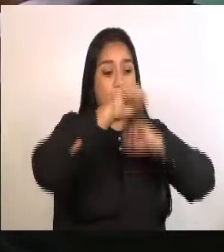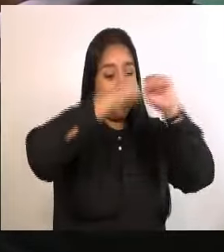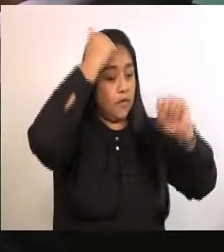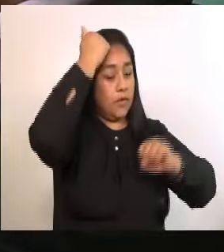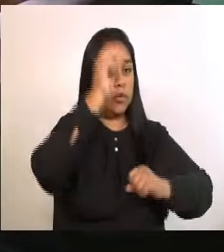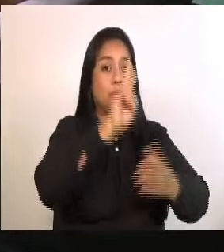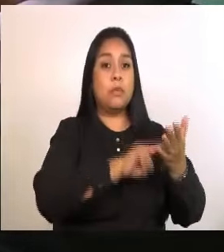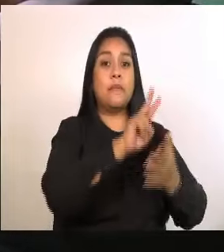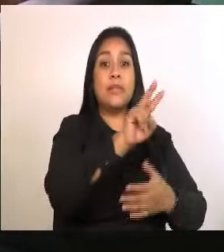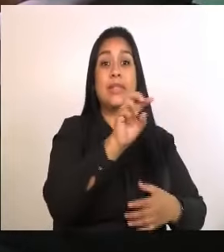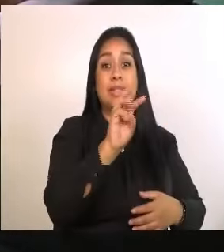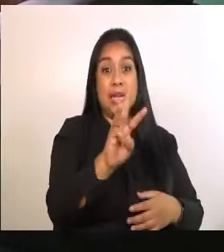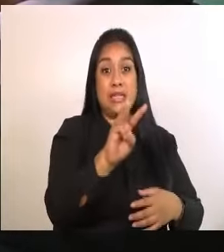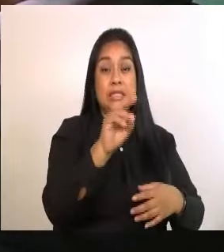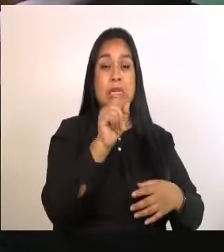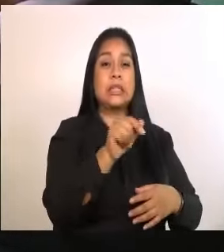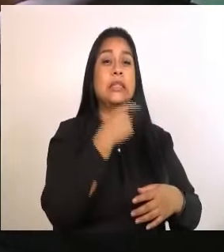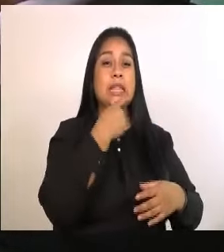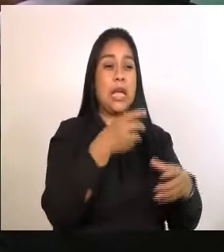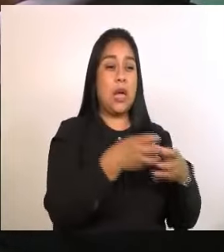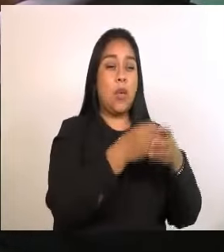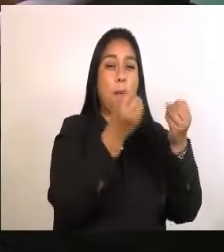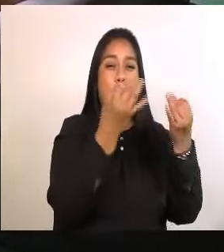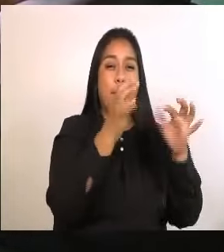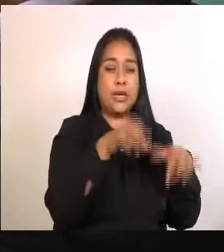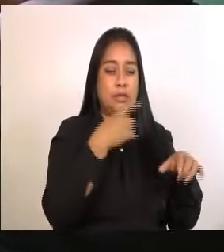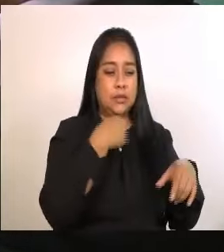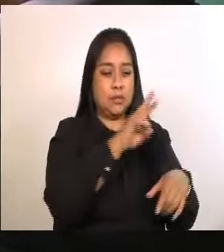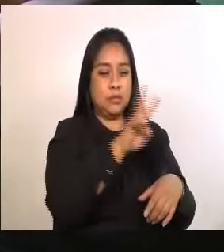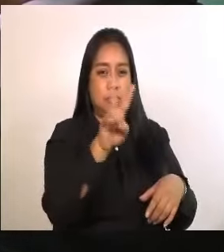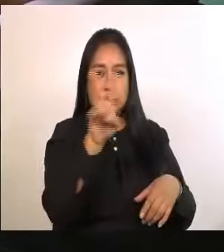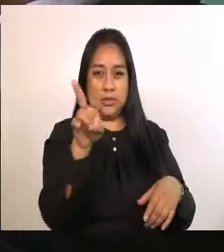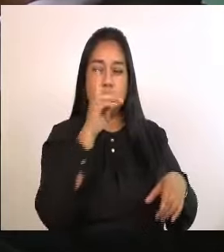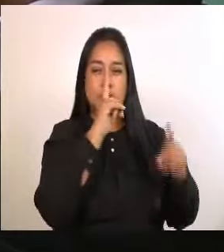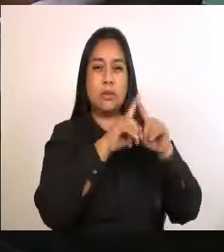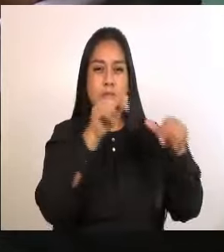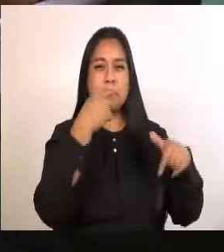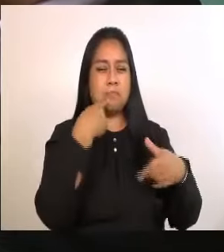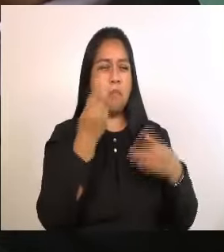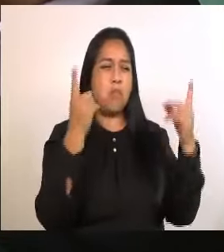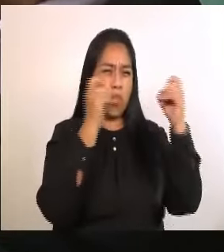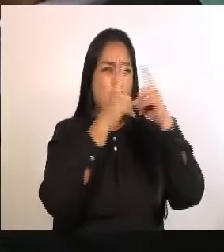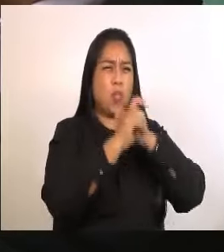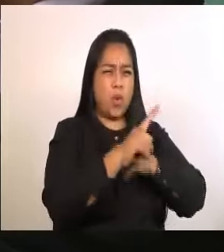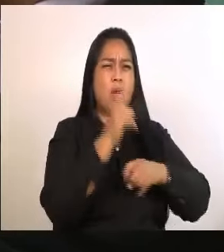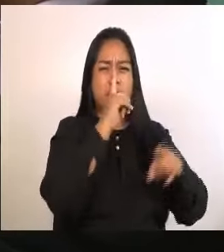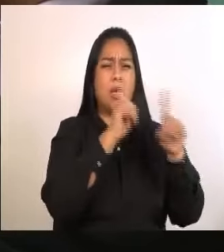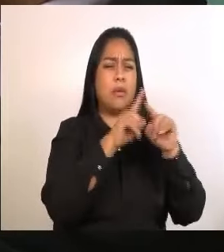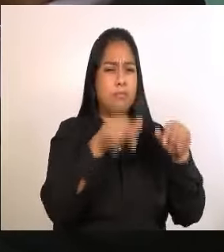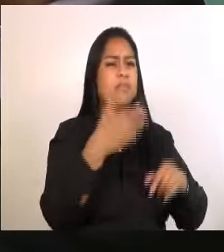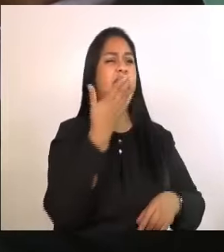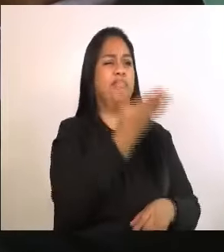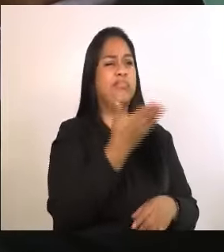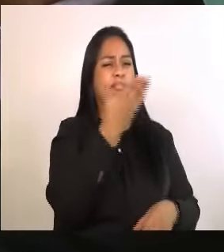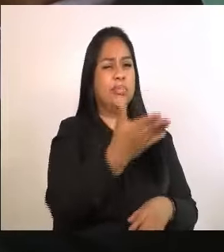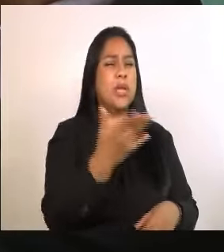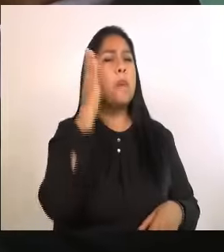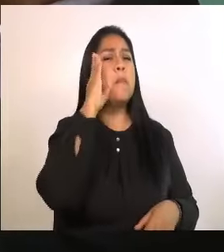222 desató un proceso muy complejo de seguimiento de los casos y ha habido reclamos por falta